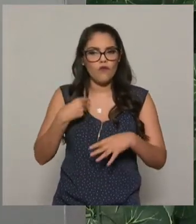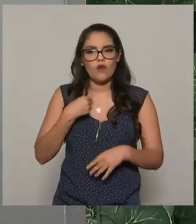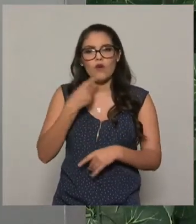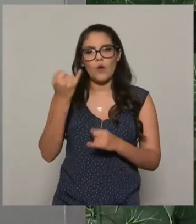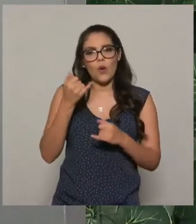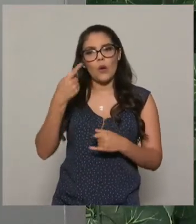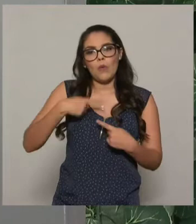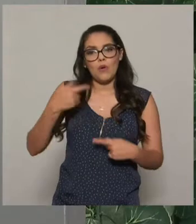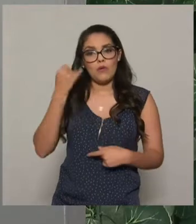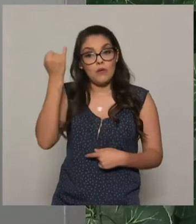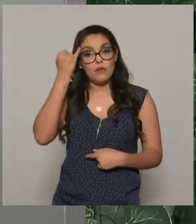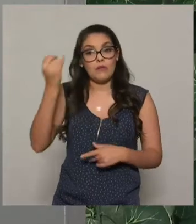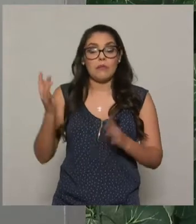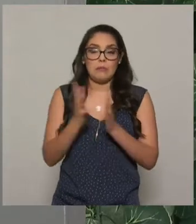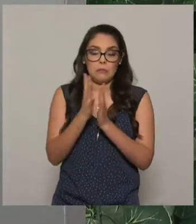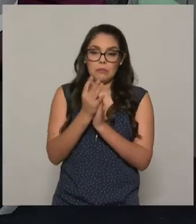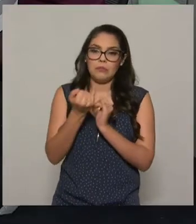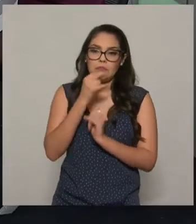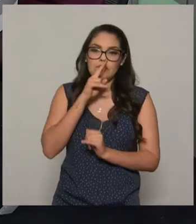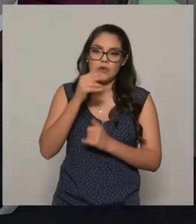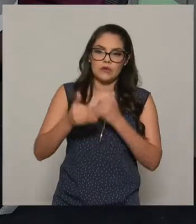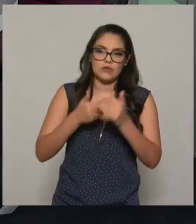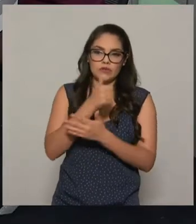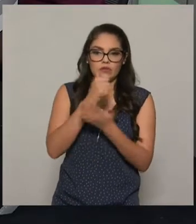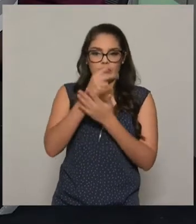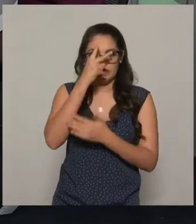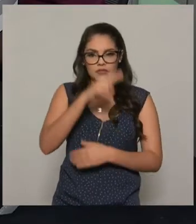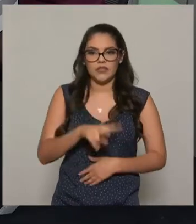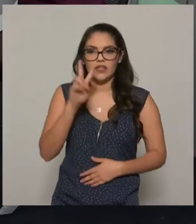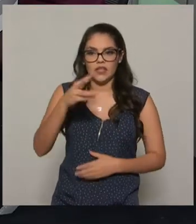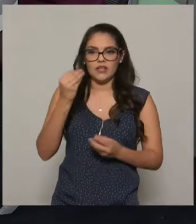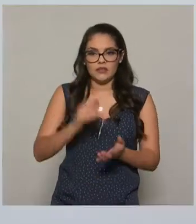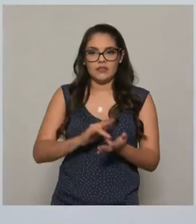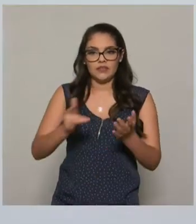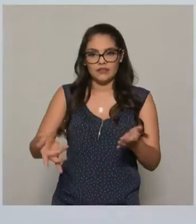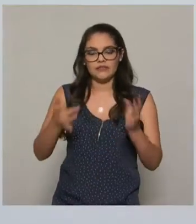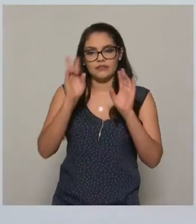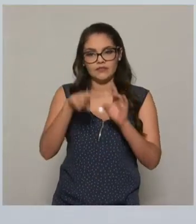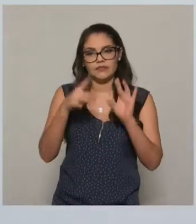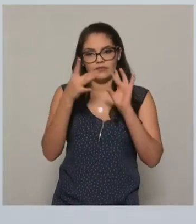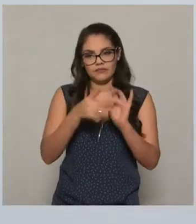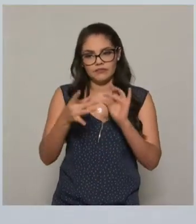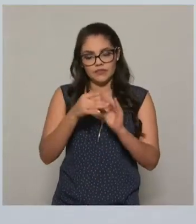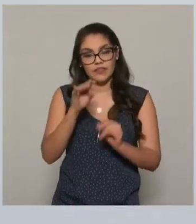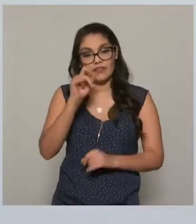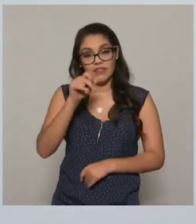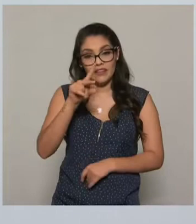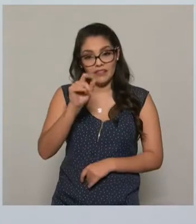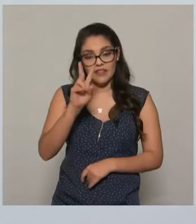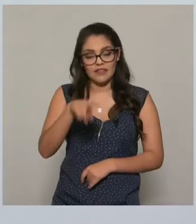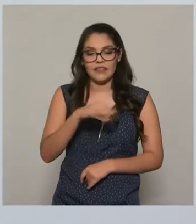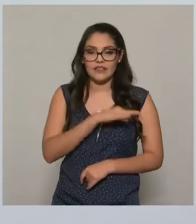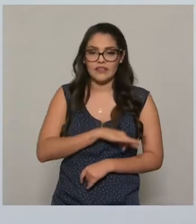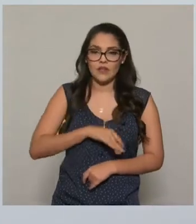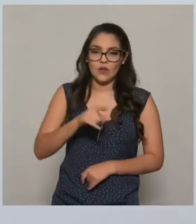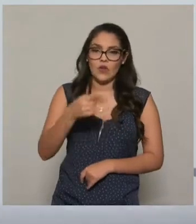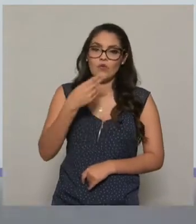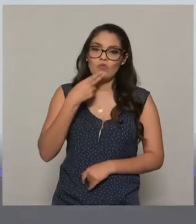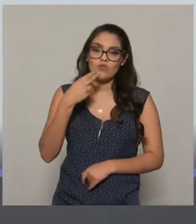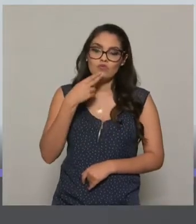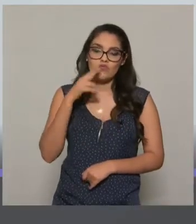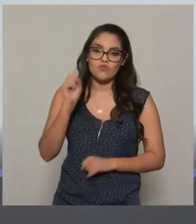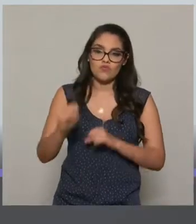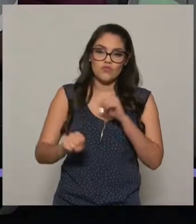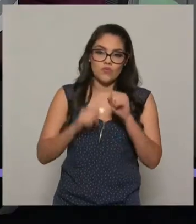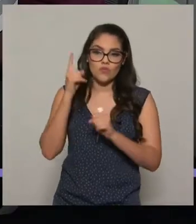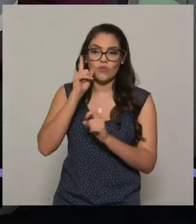ideas para mejorar nuestra Ciudad de México. Pues muchísimas gracias por toda esta explicación, Fernanda. Te felicito mucho de nueva cuenta por el uso de la bicicleta. Esperemos